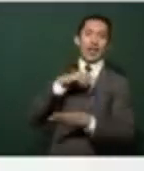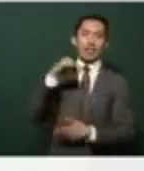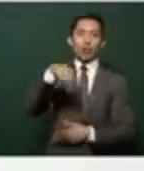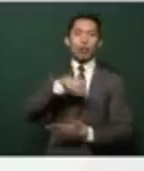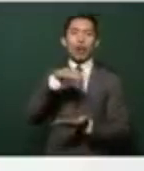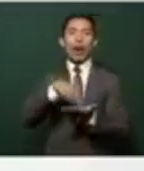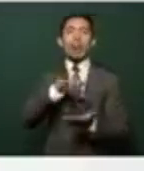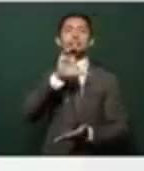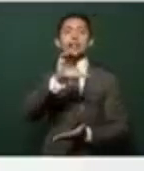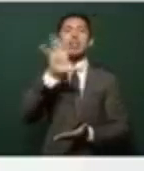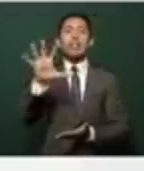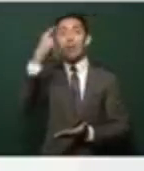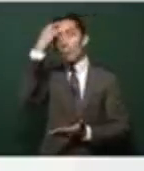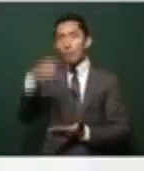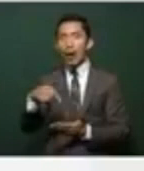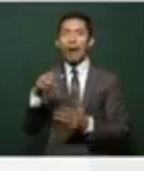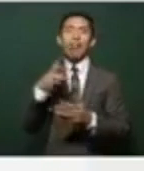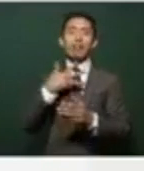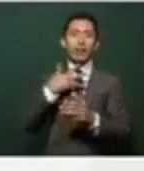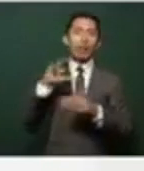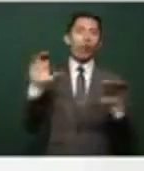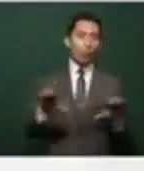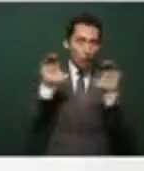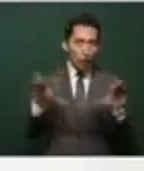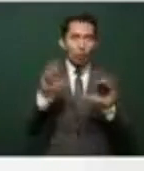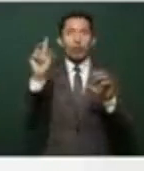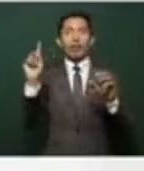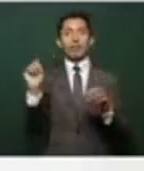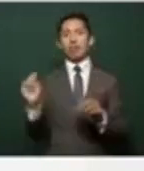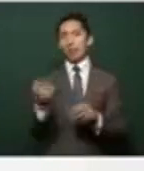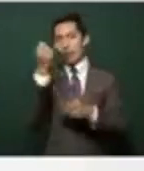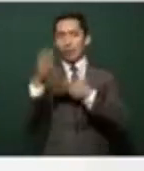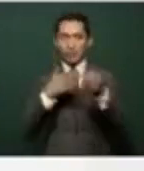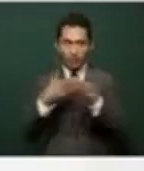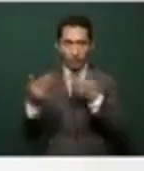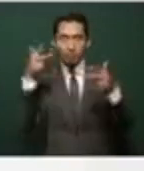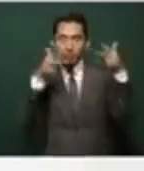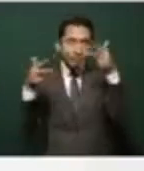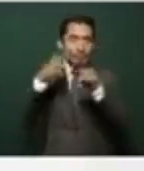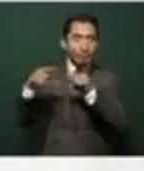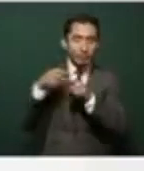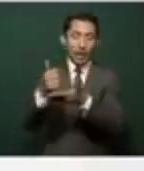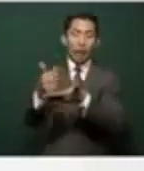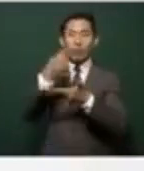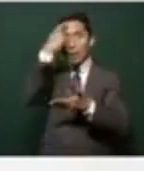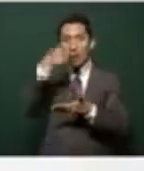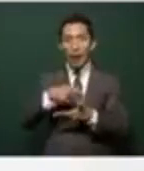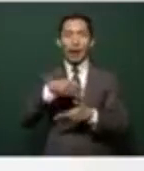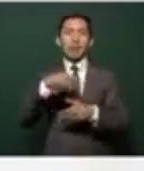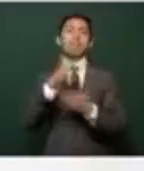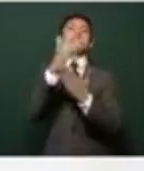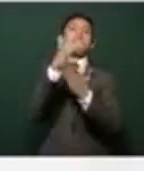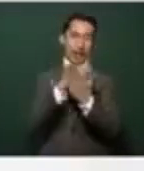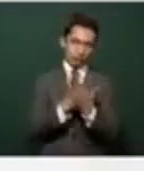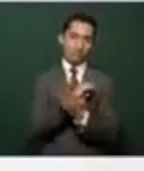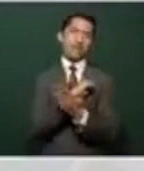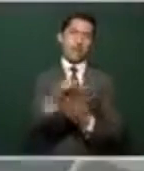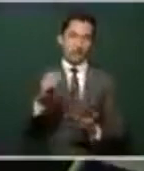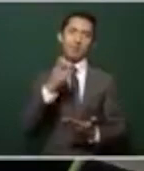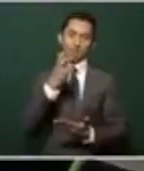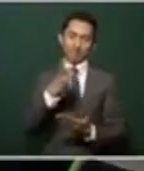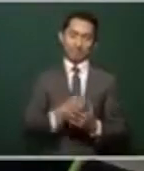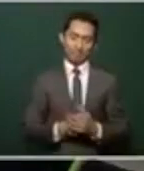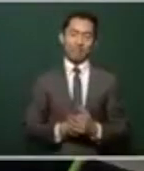este centro de control, comando, cómputo, comunicaciones y coordinación e inteligencia. En las últimas gráficas que quisiera